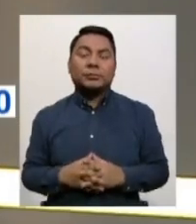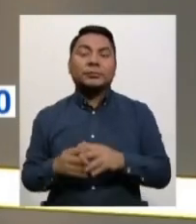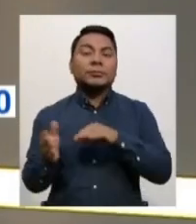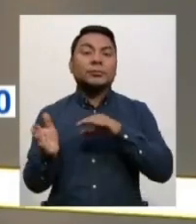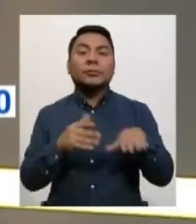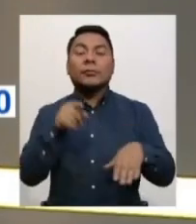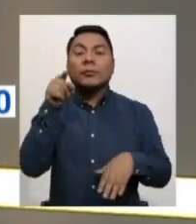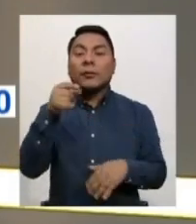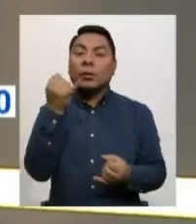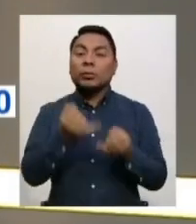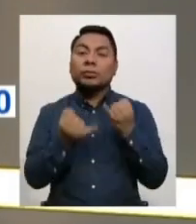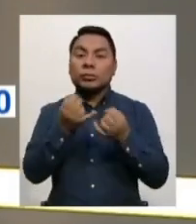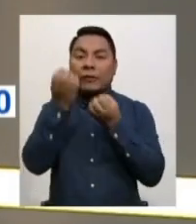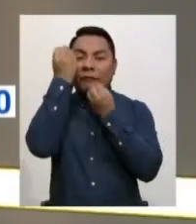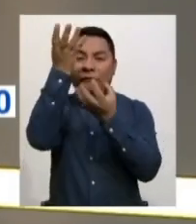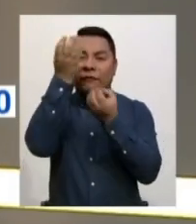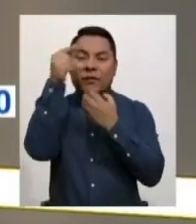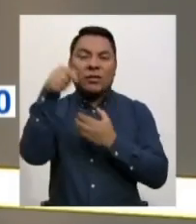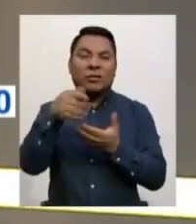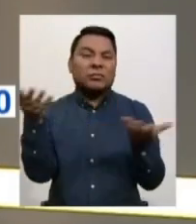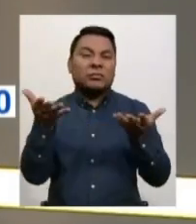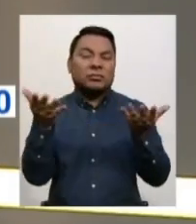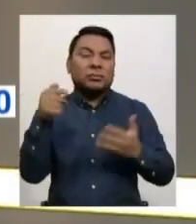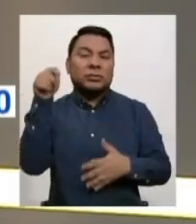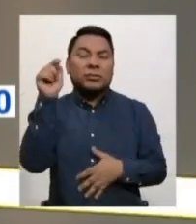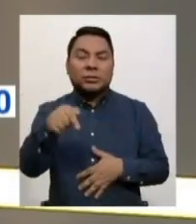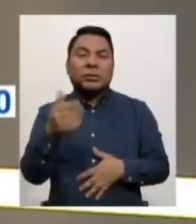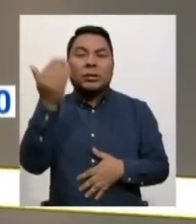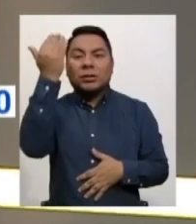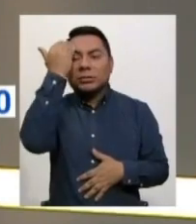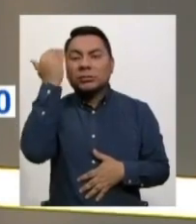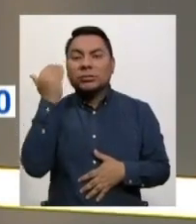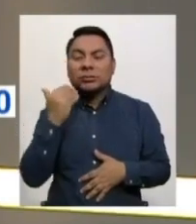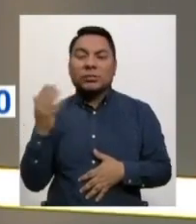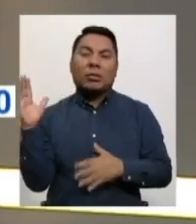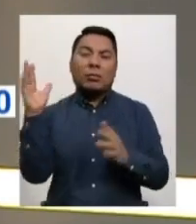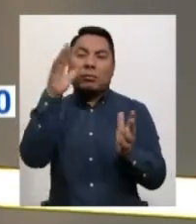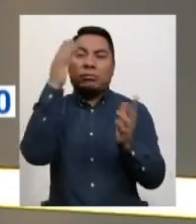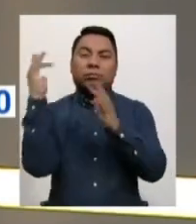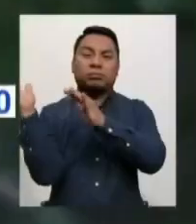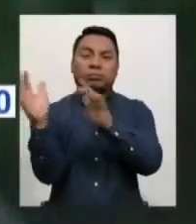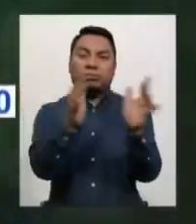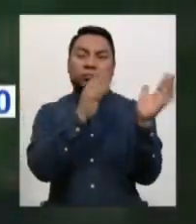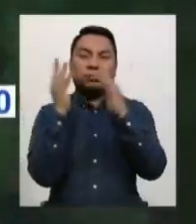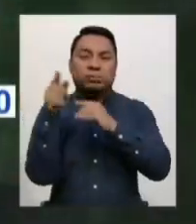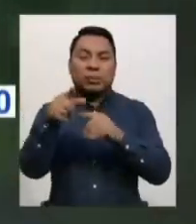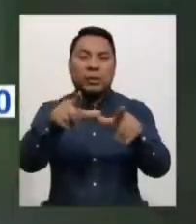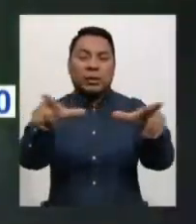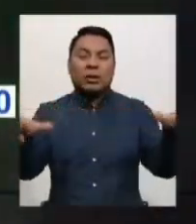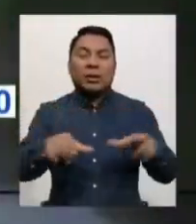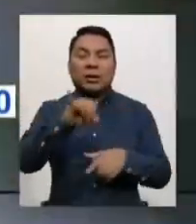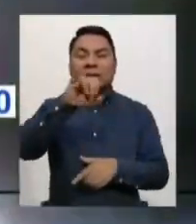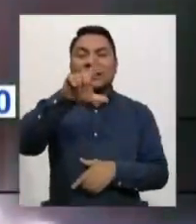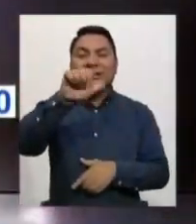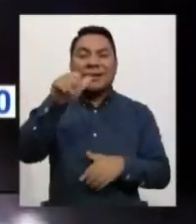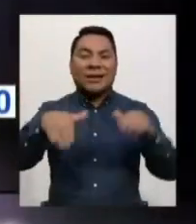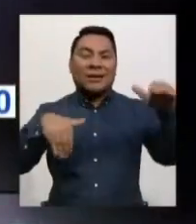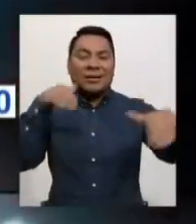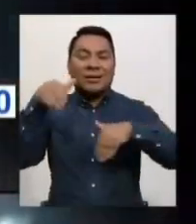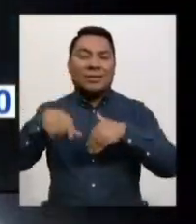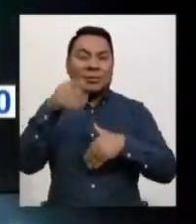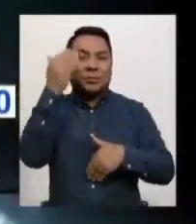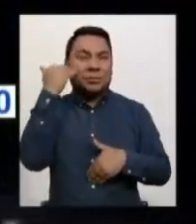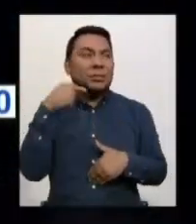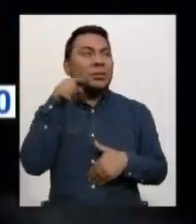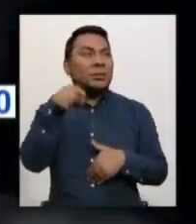Las últimas informaciones sobre la situación en Antigua y Barbuda son dos islas que son un país en el Caribe. No sé si podemos ver más hacia